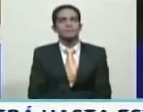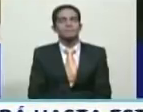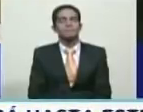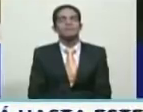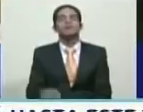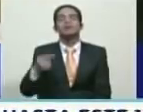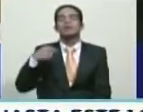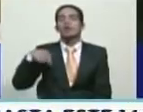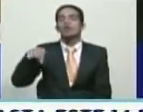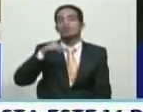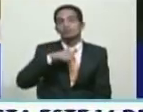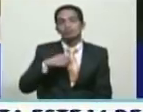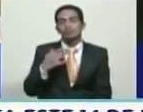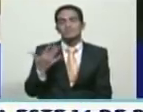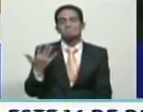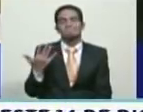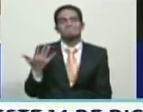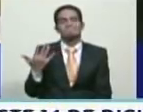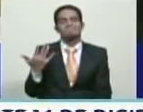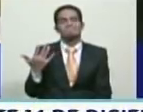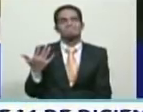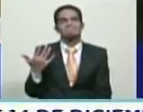Hemos perdido